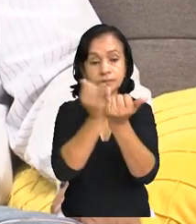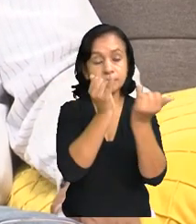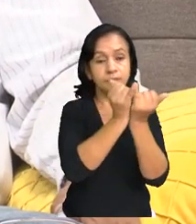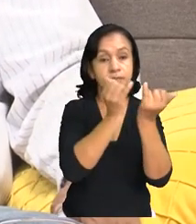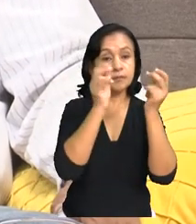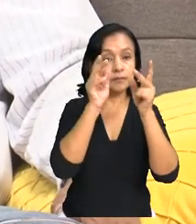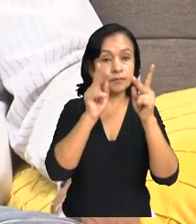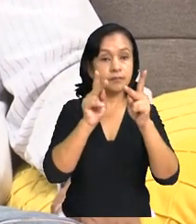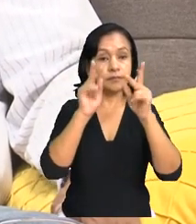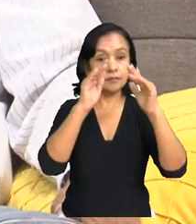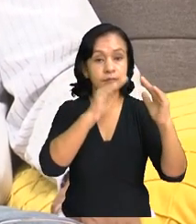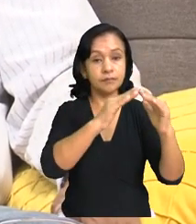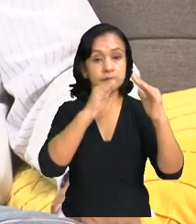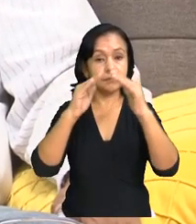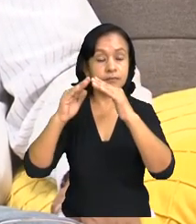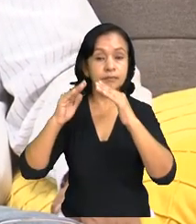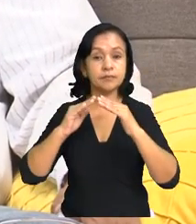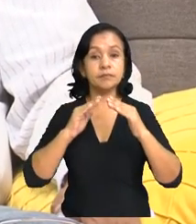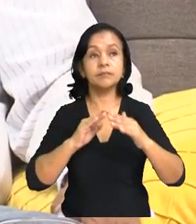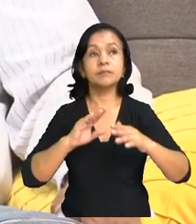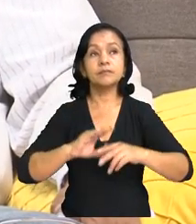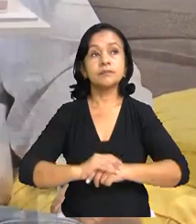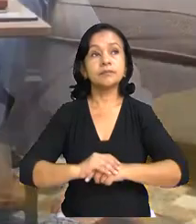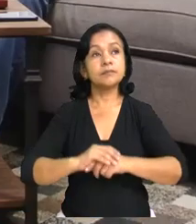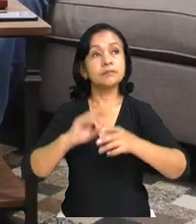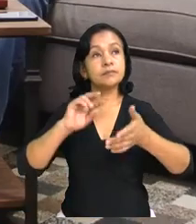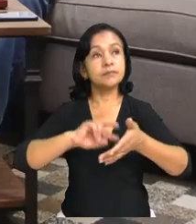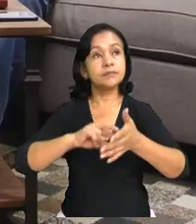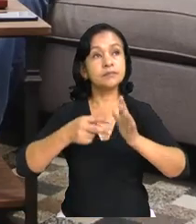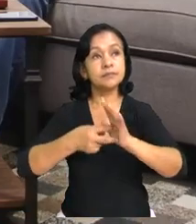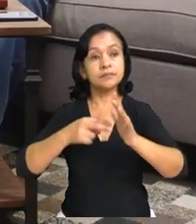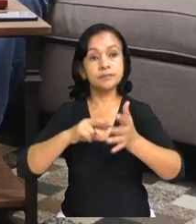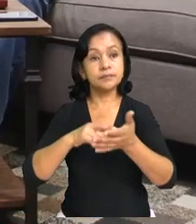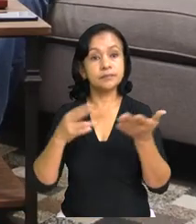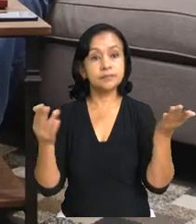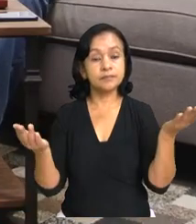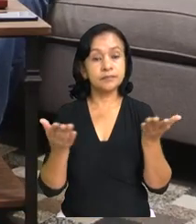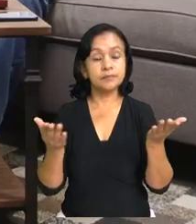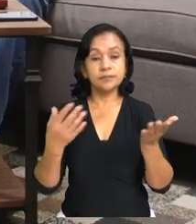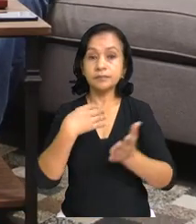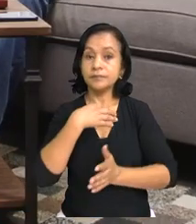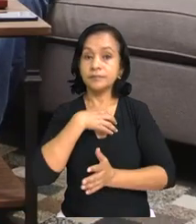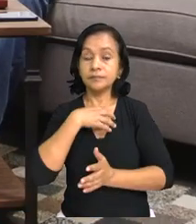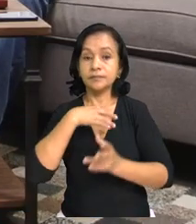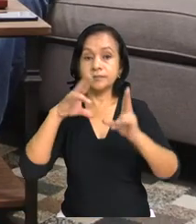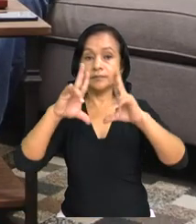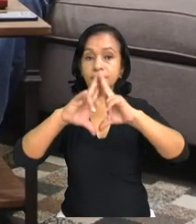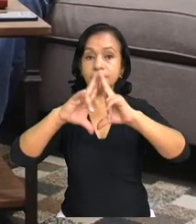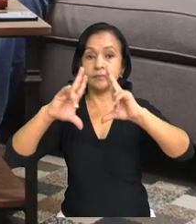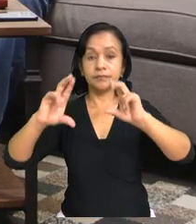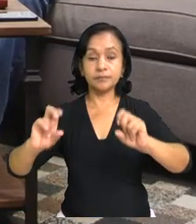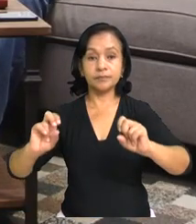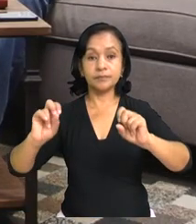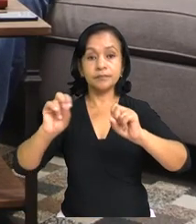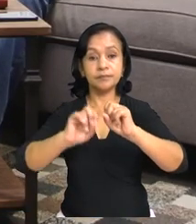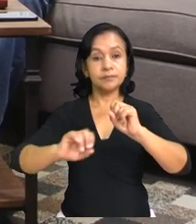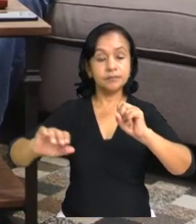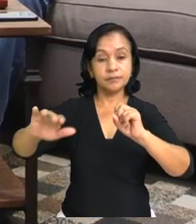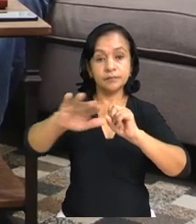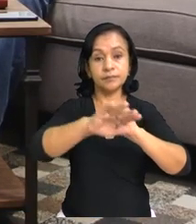población. Okay. En este caso, en el caso nuestro del Fondo de Inversión Social de